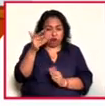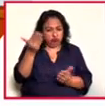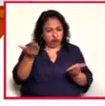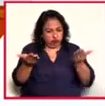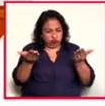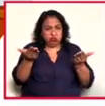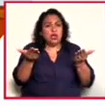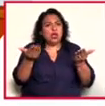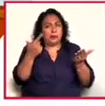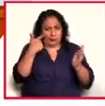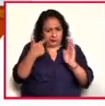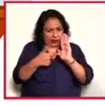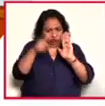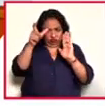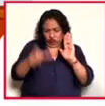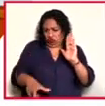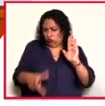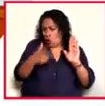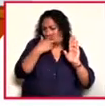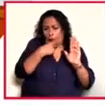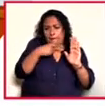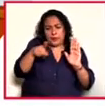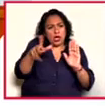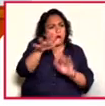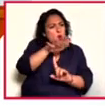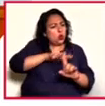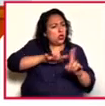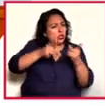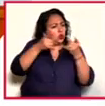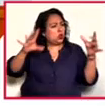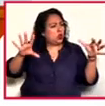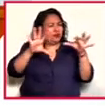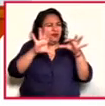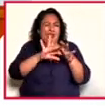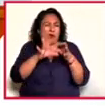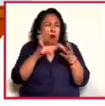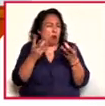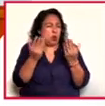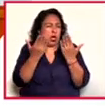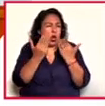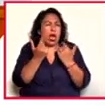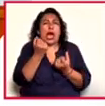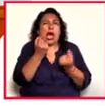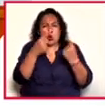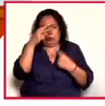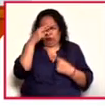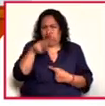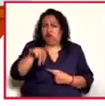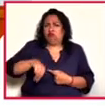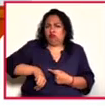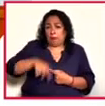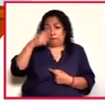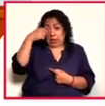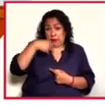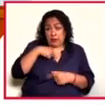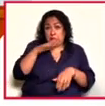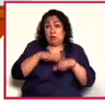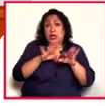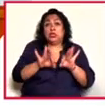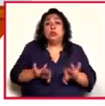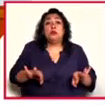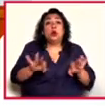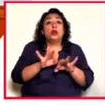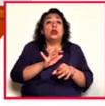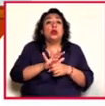como un hombre de su tiempo, en su contexto histórico, pues no hay tantas, ¿no? Y hay algunas mexicanas interesantes, para mí la más importante de todas, la de